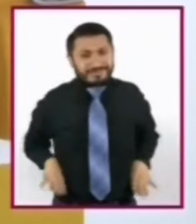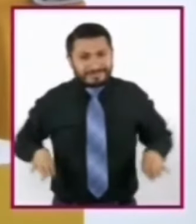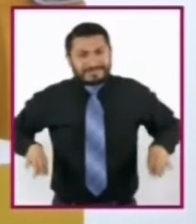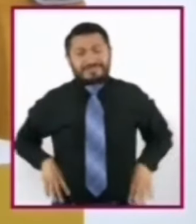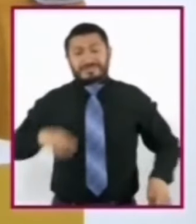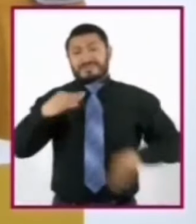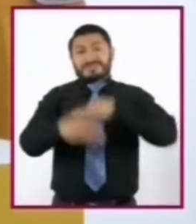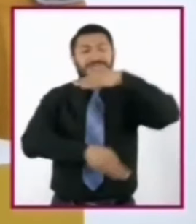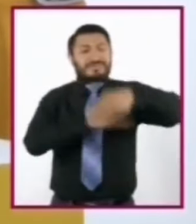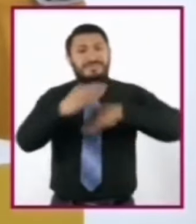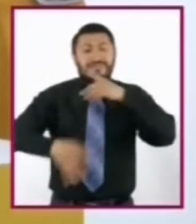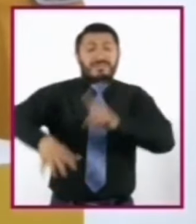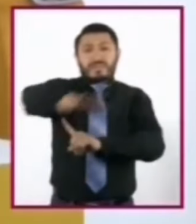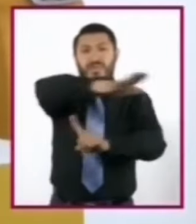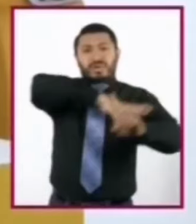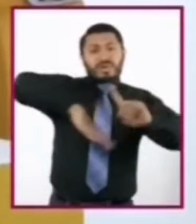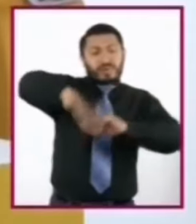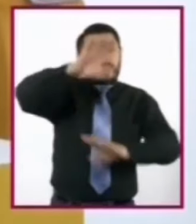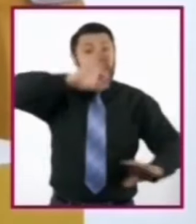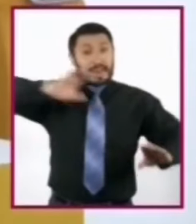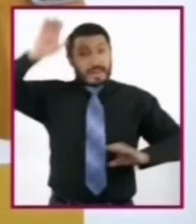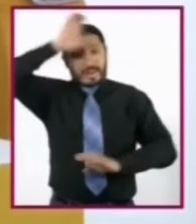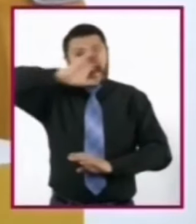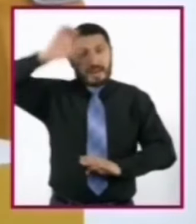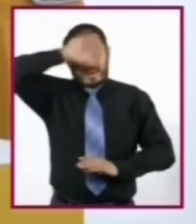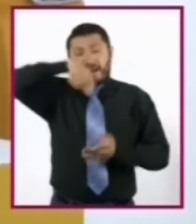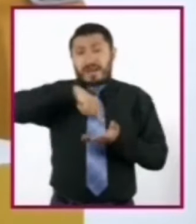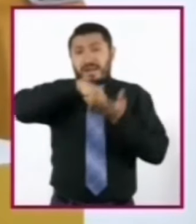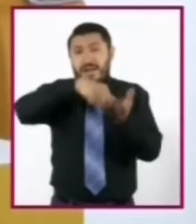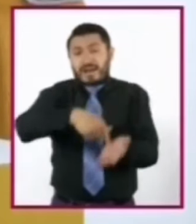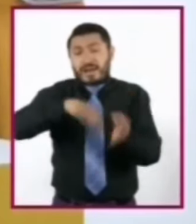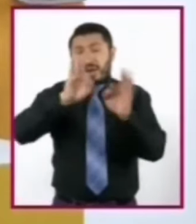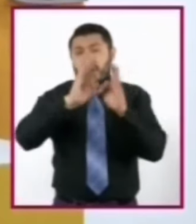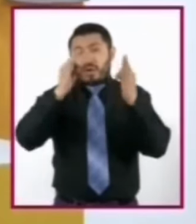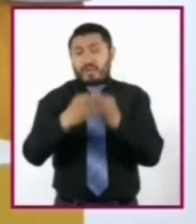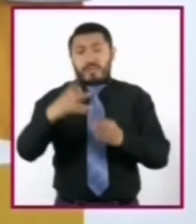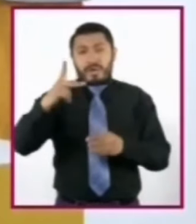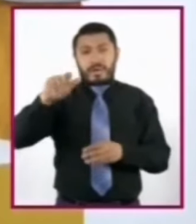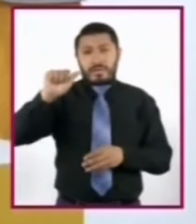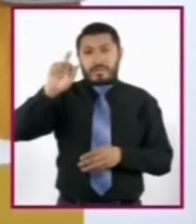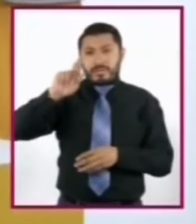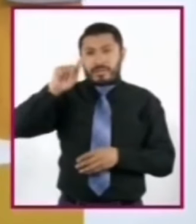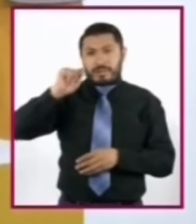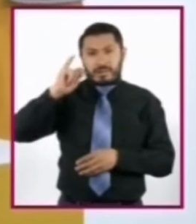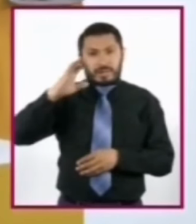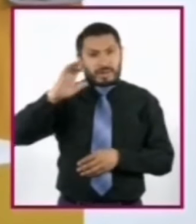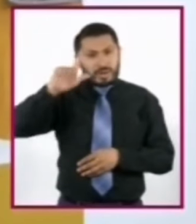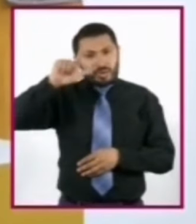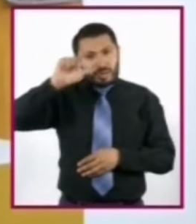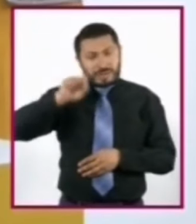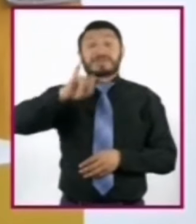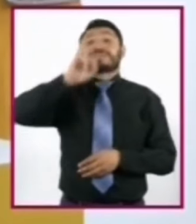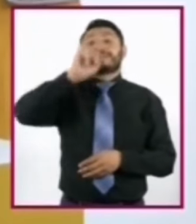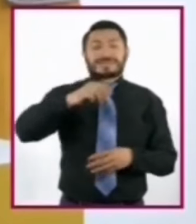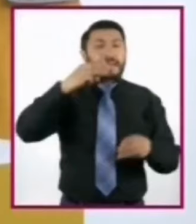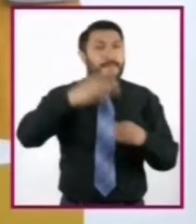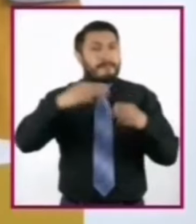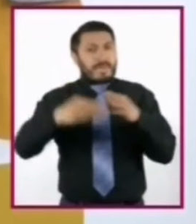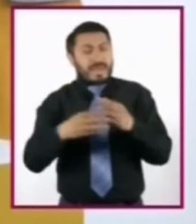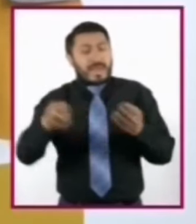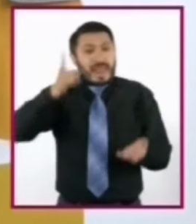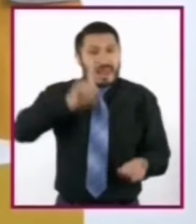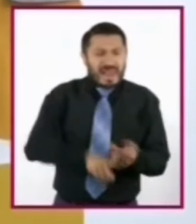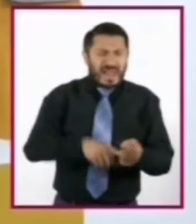nos rodea, la ciencia ha propuesto el modelo de partículas. Así es. La materia está compuesta